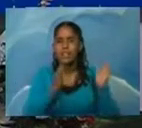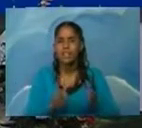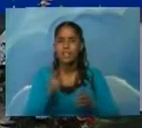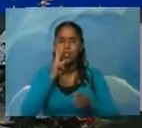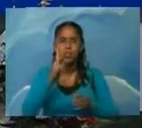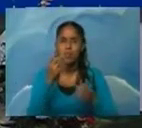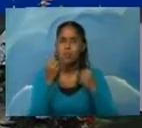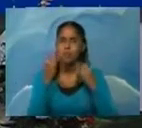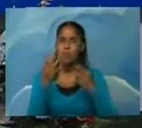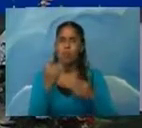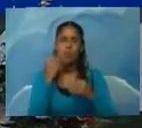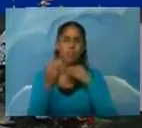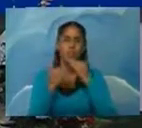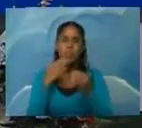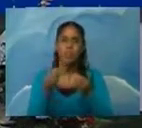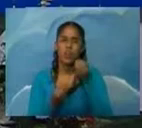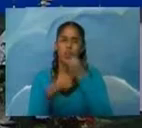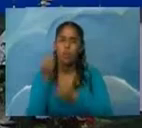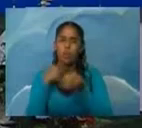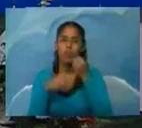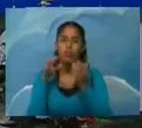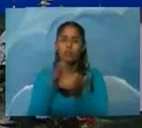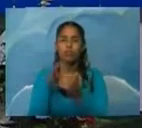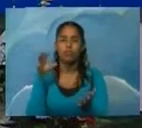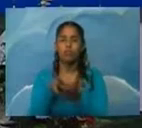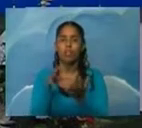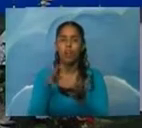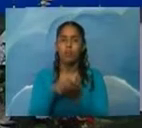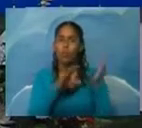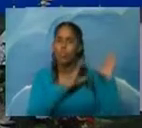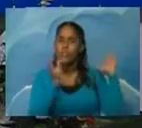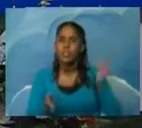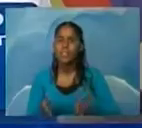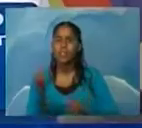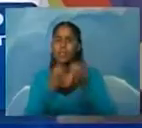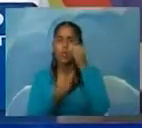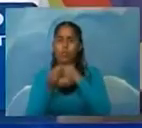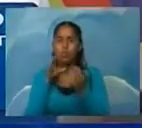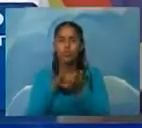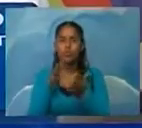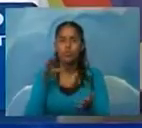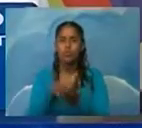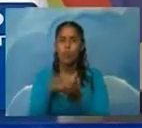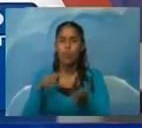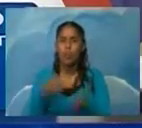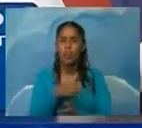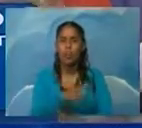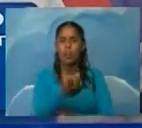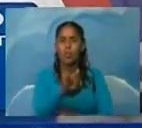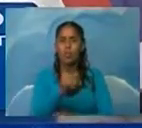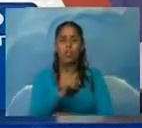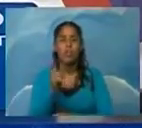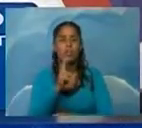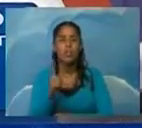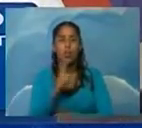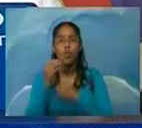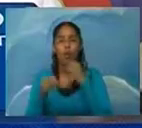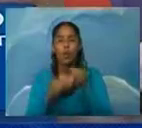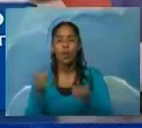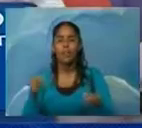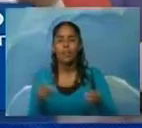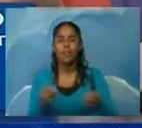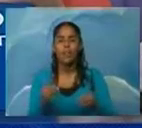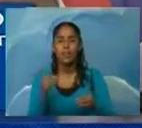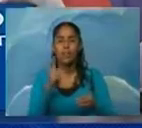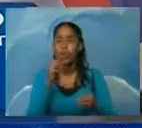muy feo un creyente comiéndose un sapo. Eco. Un creyente comiéndose una culebra. No, no, no, no. Mire, no